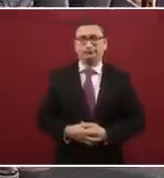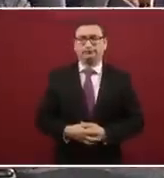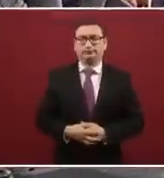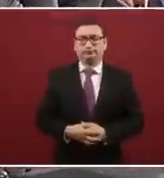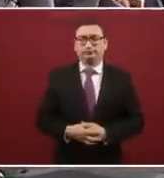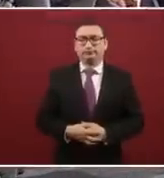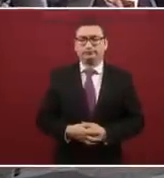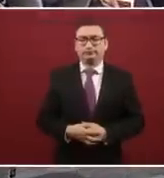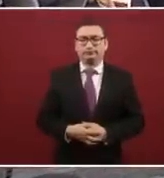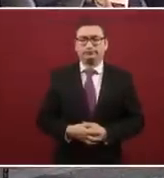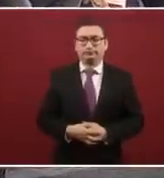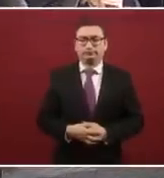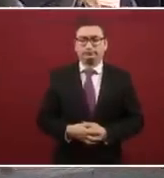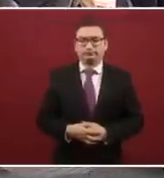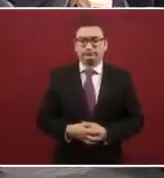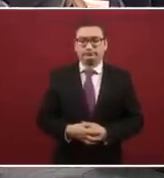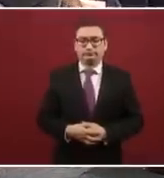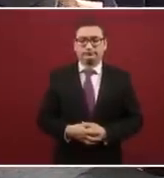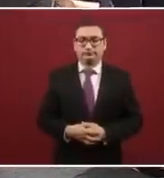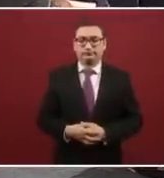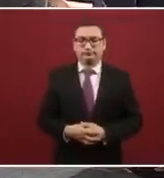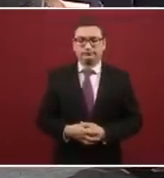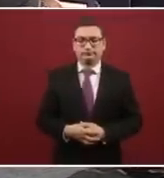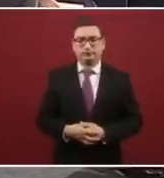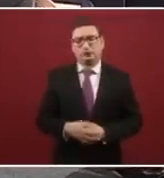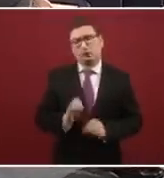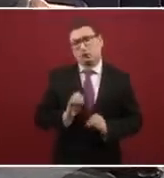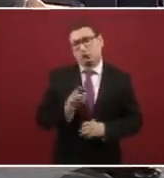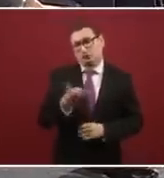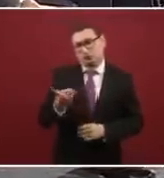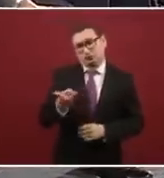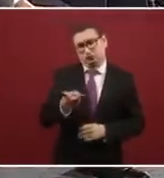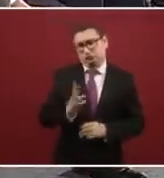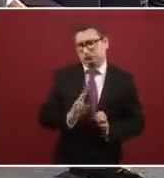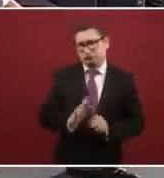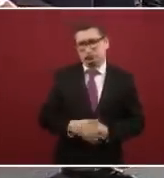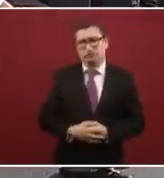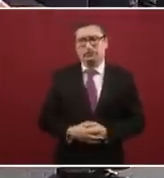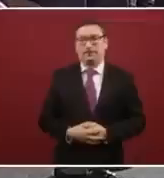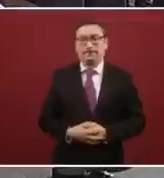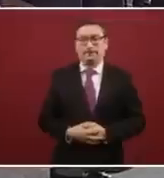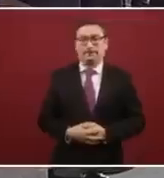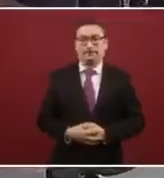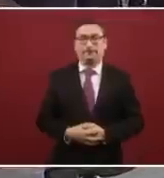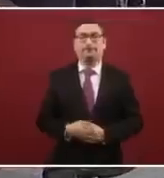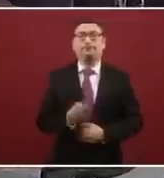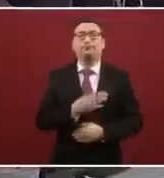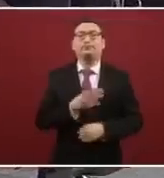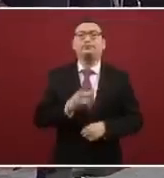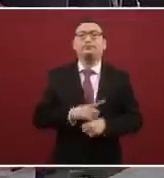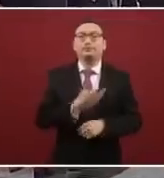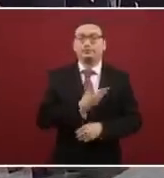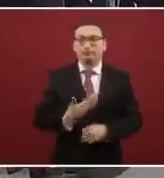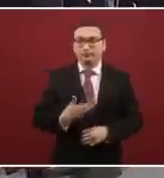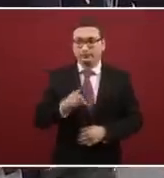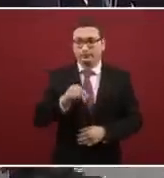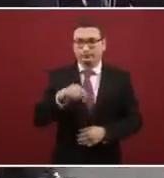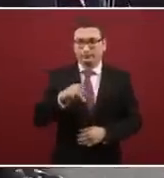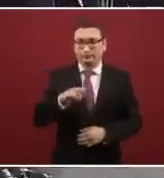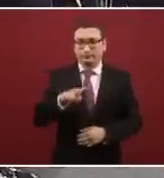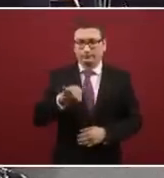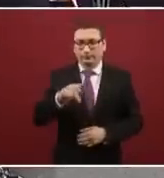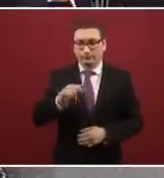¿Por los tres? Buenos días, presidente. Diana Benítez, del